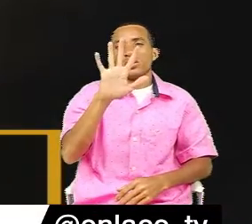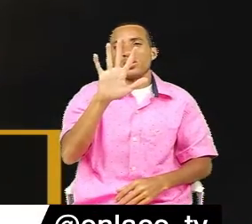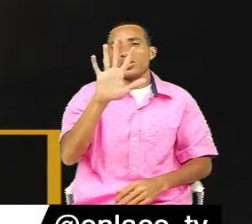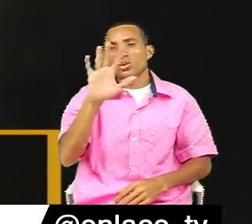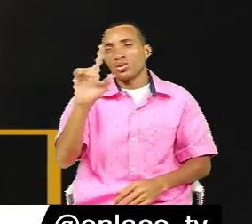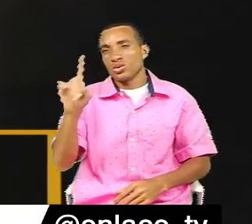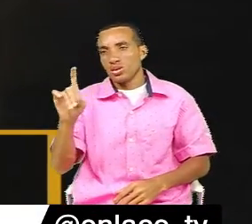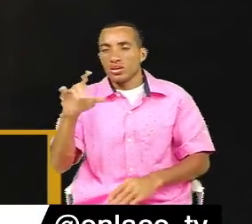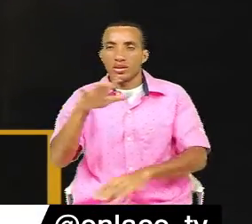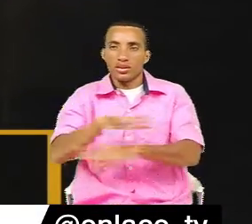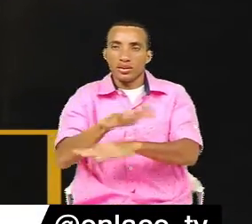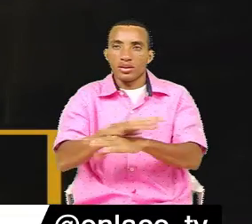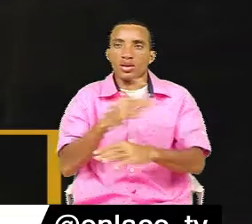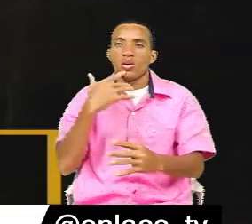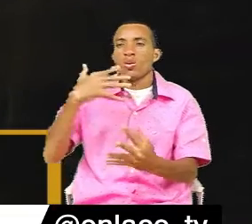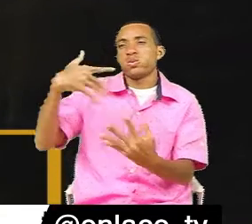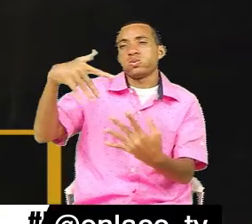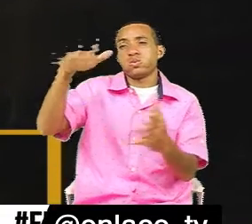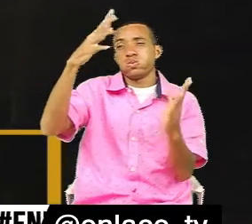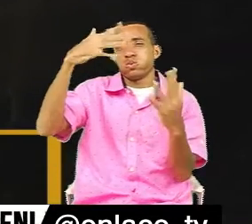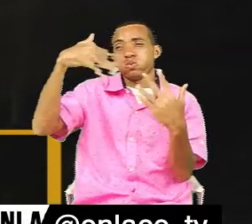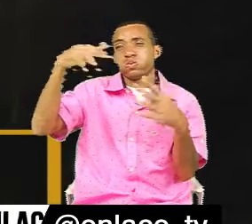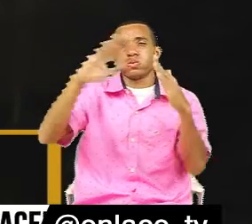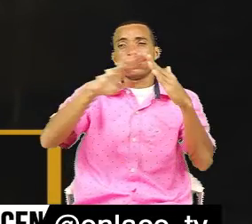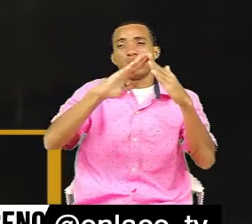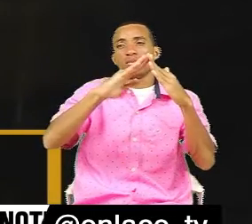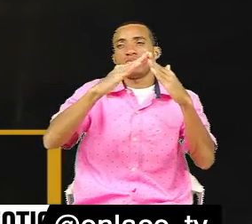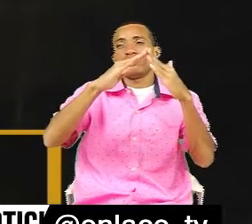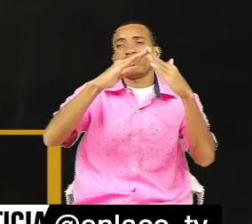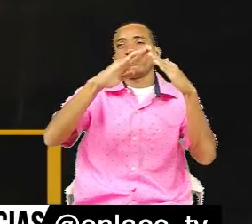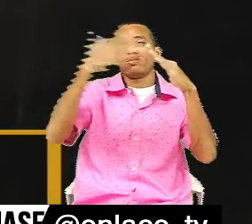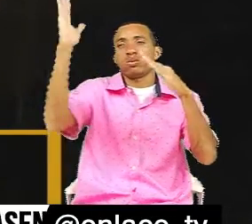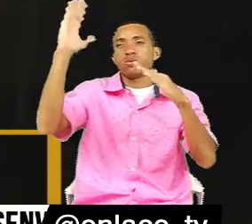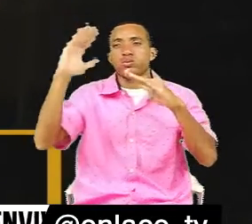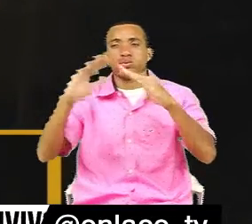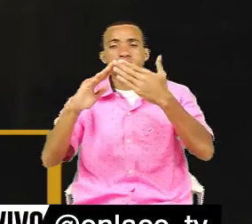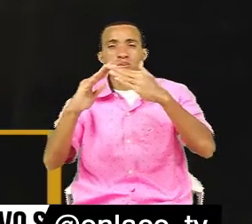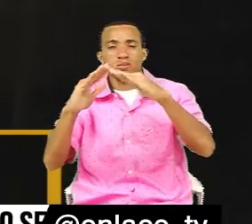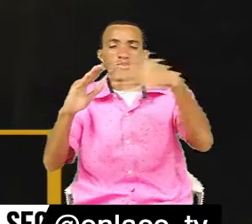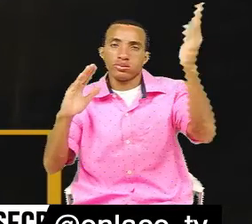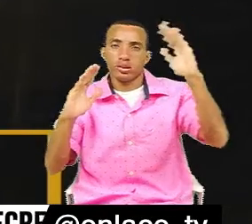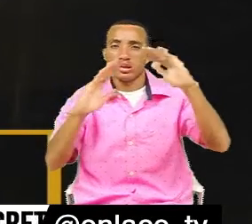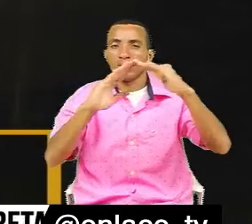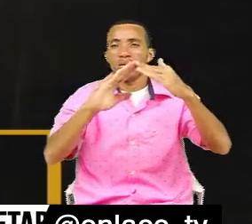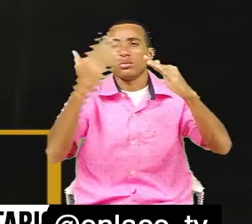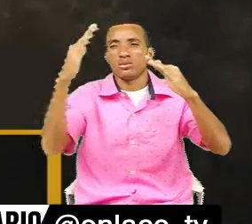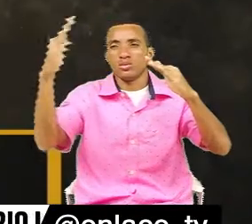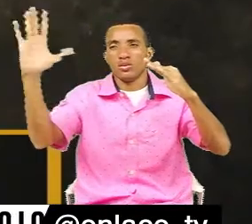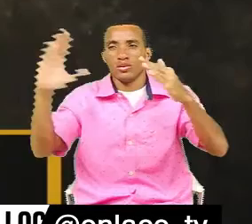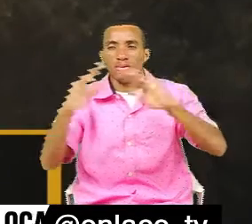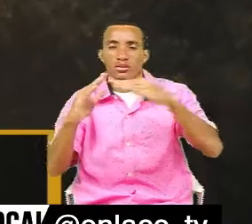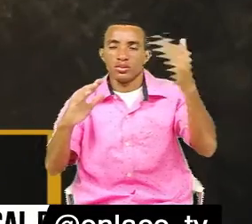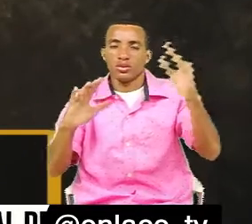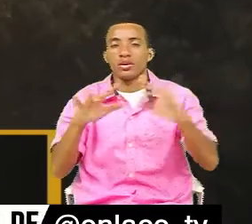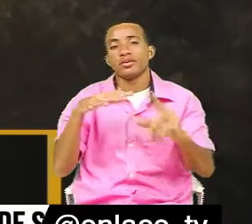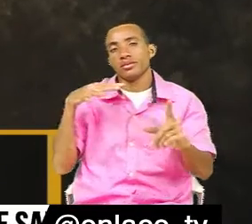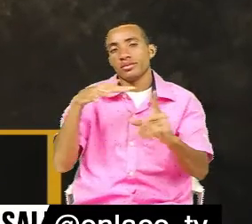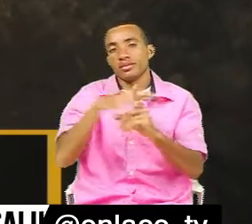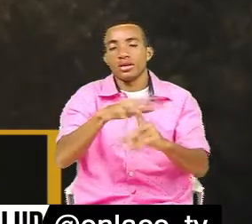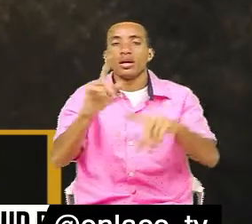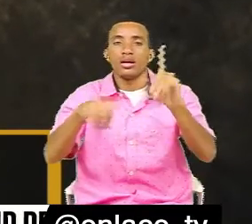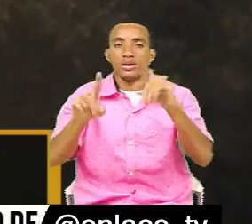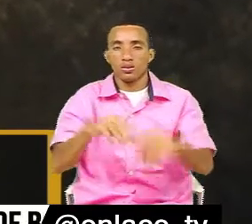huracán tumbó y desechó muchas casas en el corregimiento, afectando a muchas familias, personas de tercera edad.